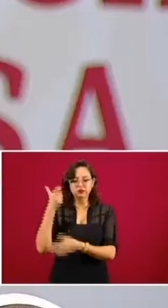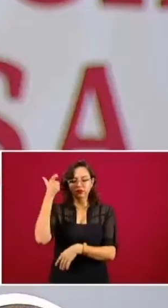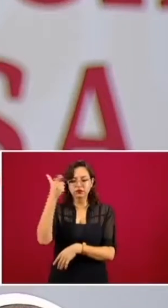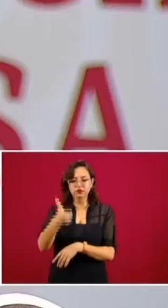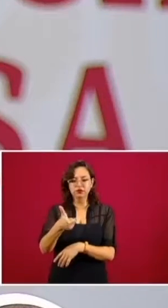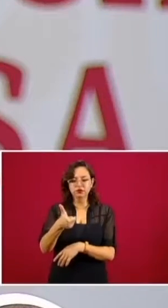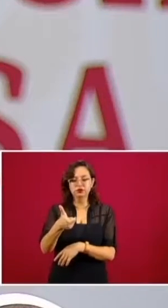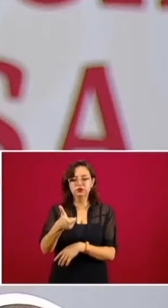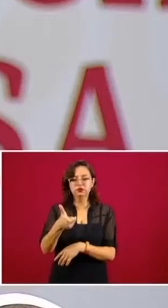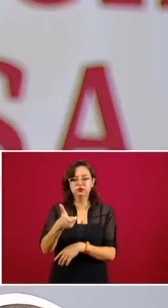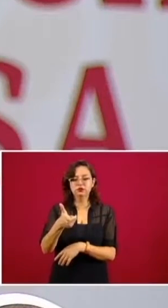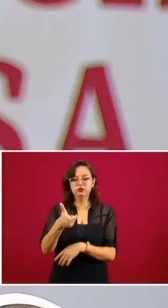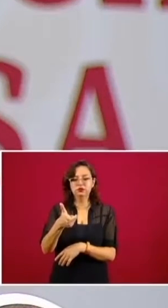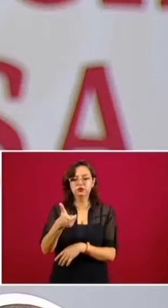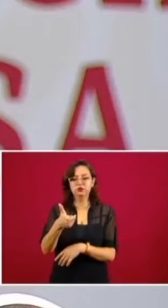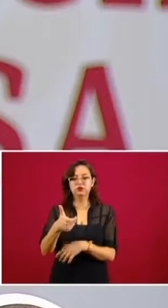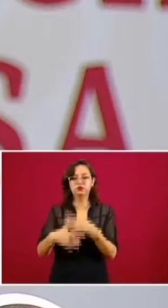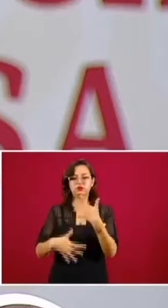para pagar